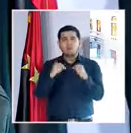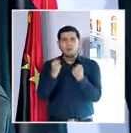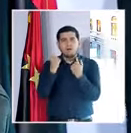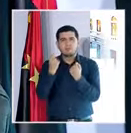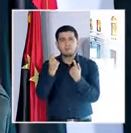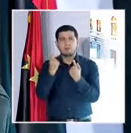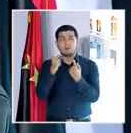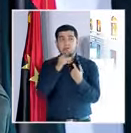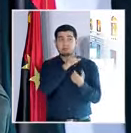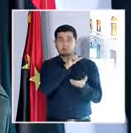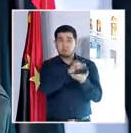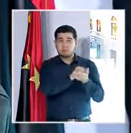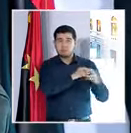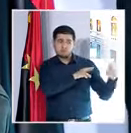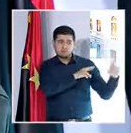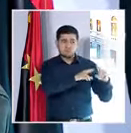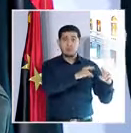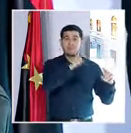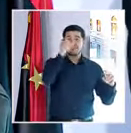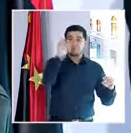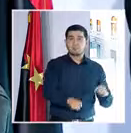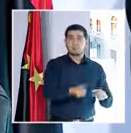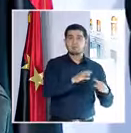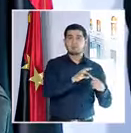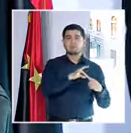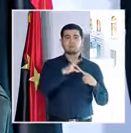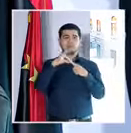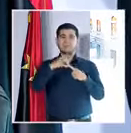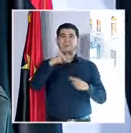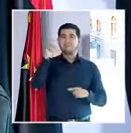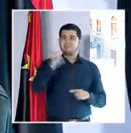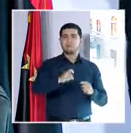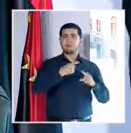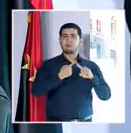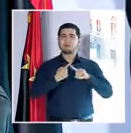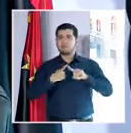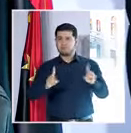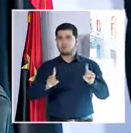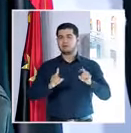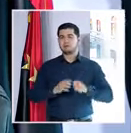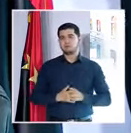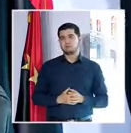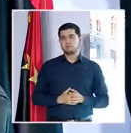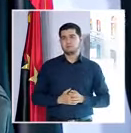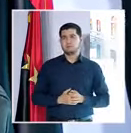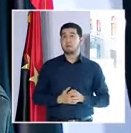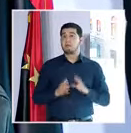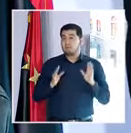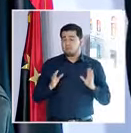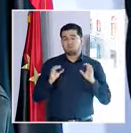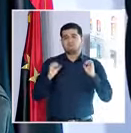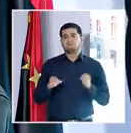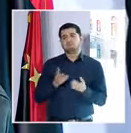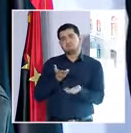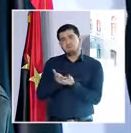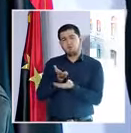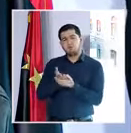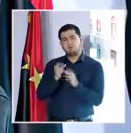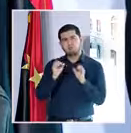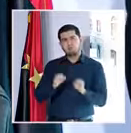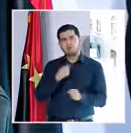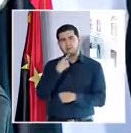ese concurso debe ser diferencial. Sin embargo, aprovecho la oportunidad para decir que cuando